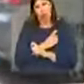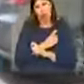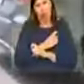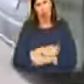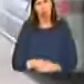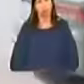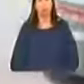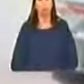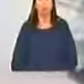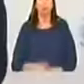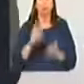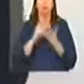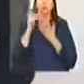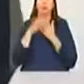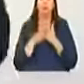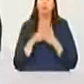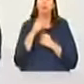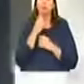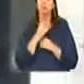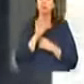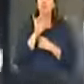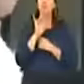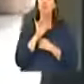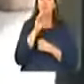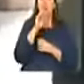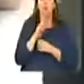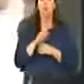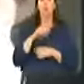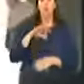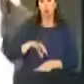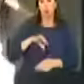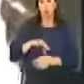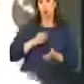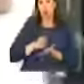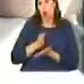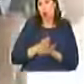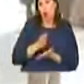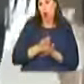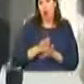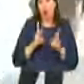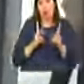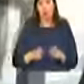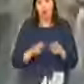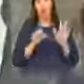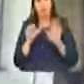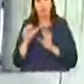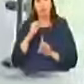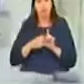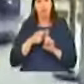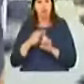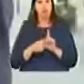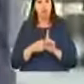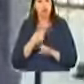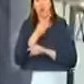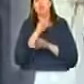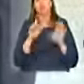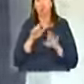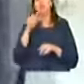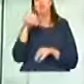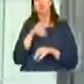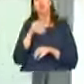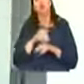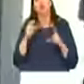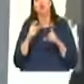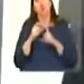El proyecto abarca 15.000 jornales solidarios por un periodo de 6 meses que comprenden cerca de 27 millones de dólares,